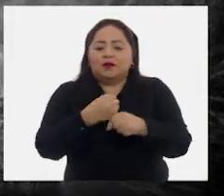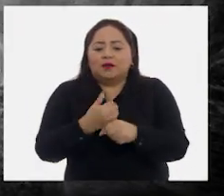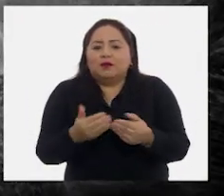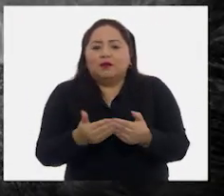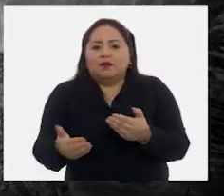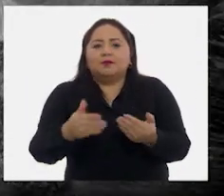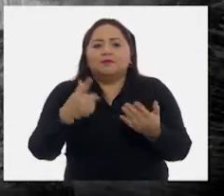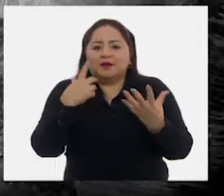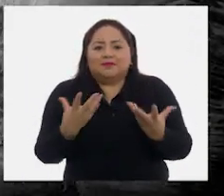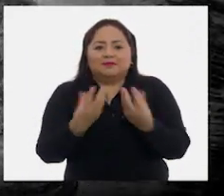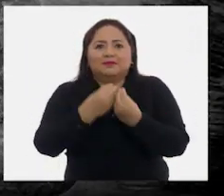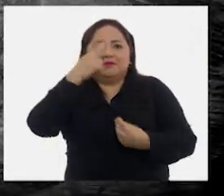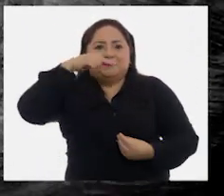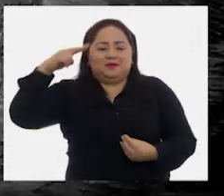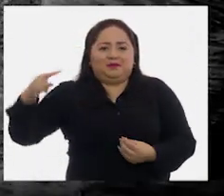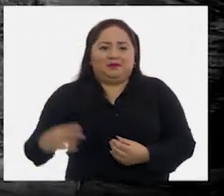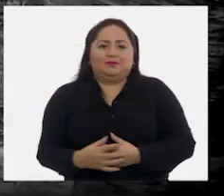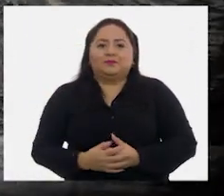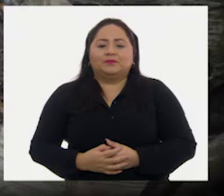movimiento.